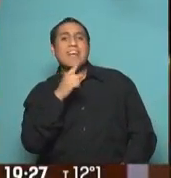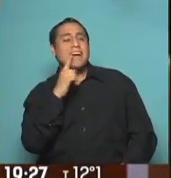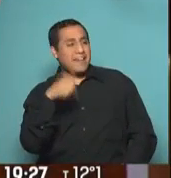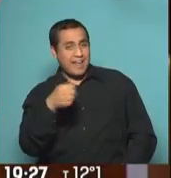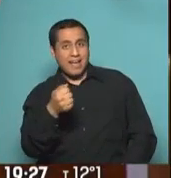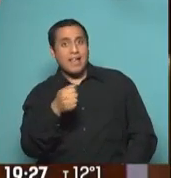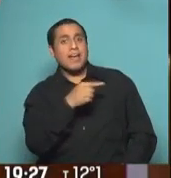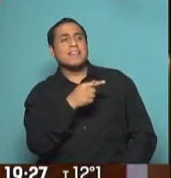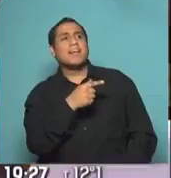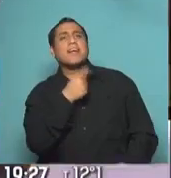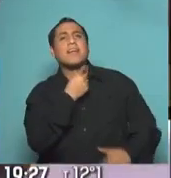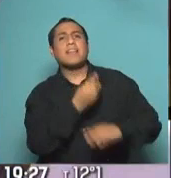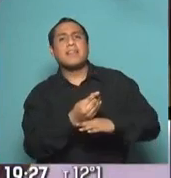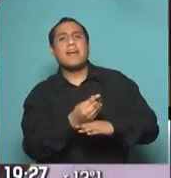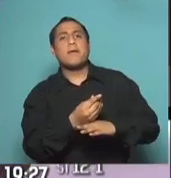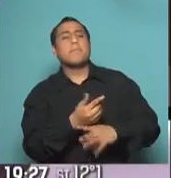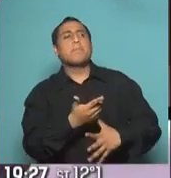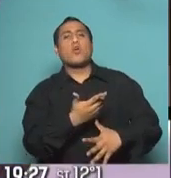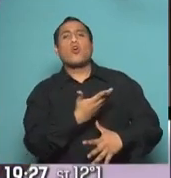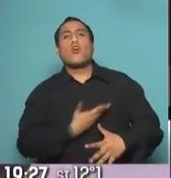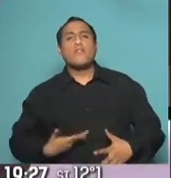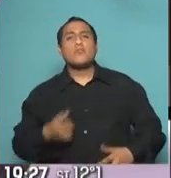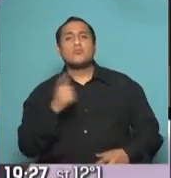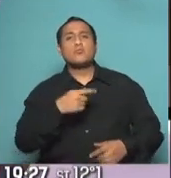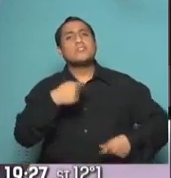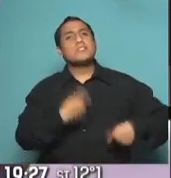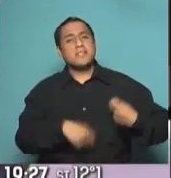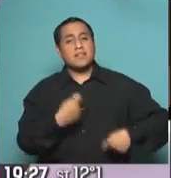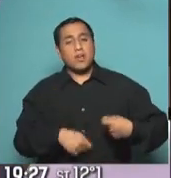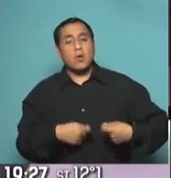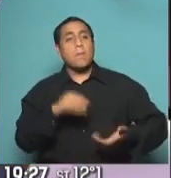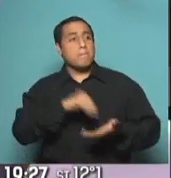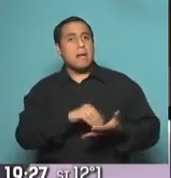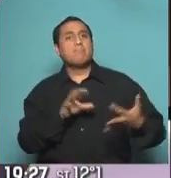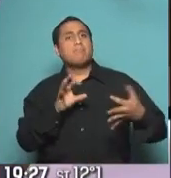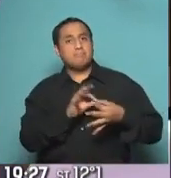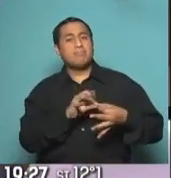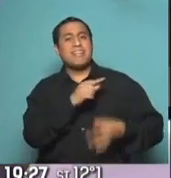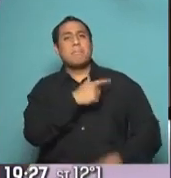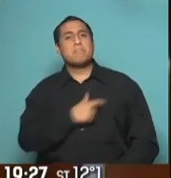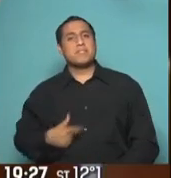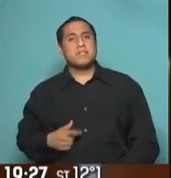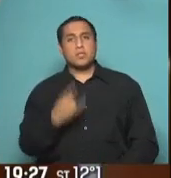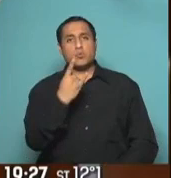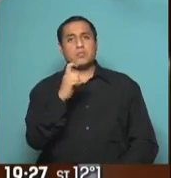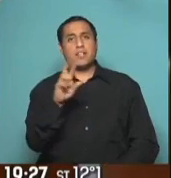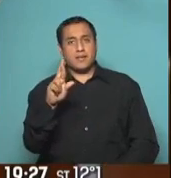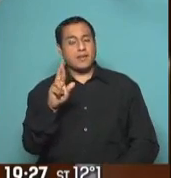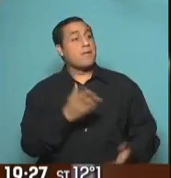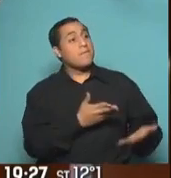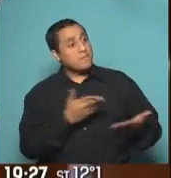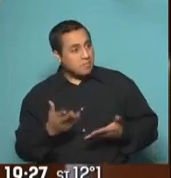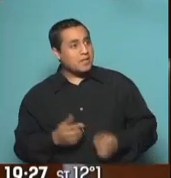senadora en santiago del estero pero además es la presidenta de la juventud de la unión cívica radical en todo el país lusiana bienvenida cosas buenas